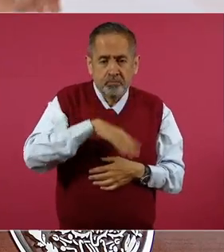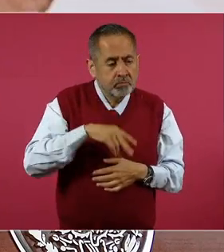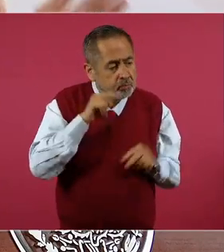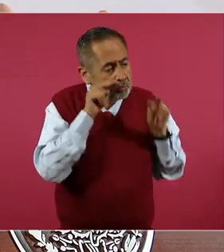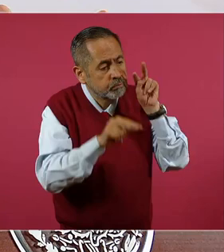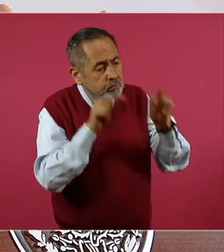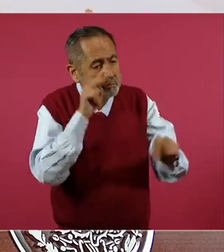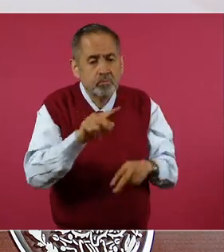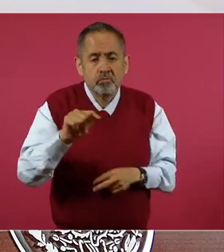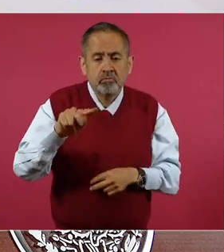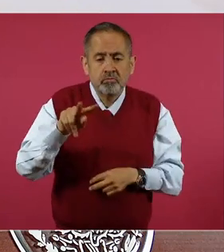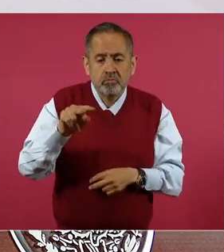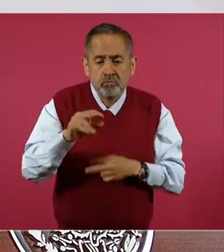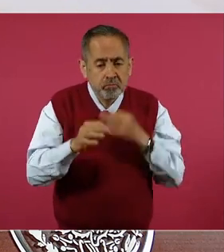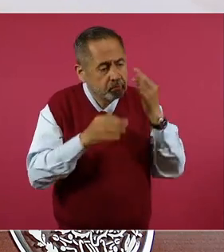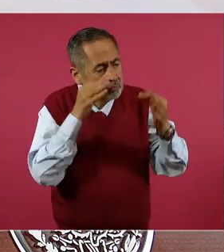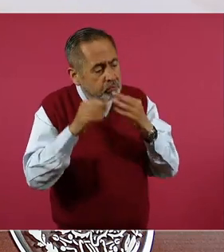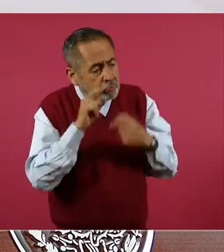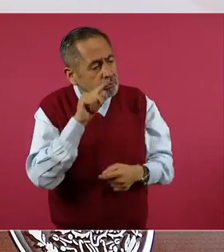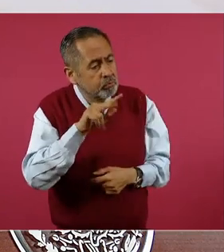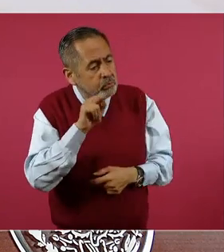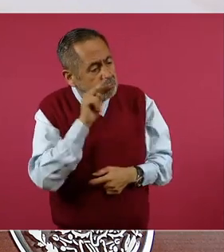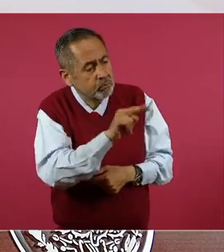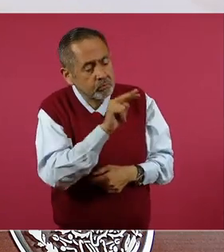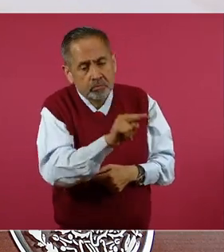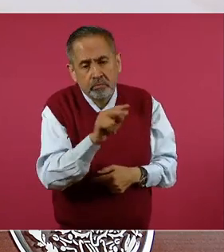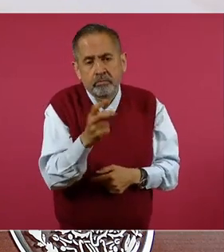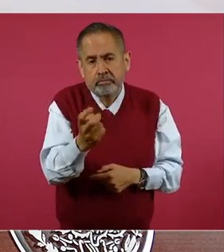decía por la televisión.